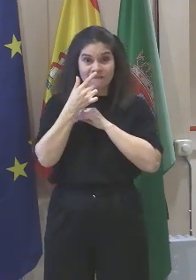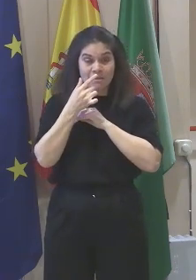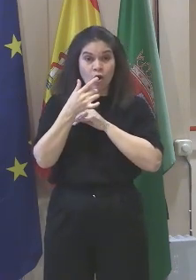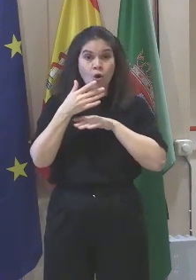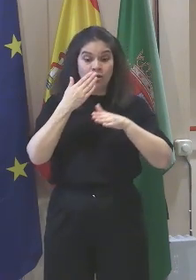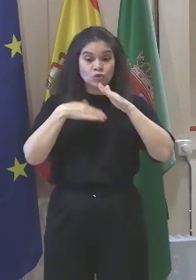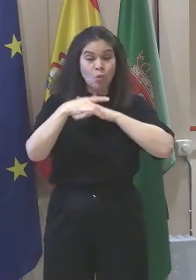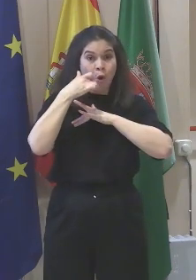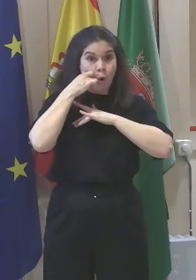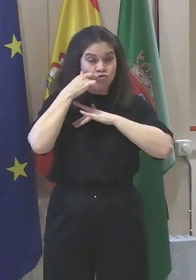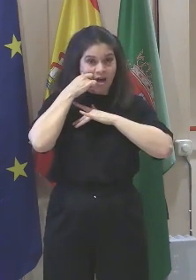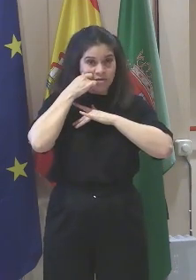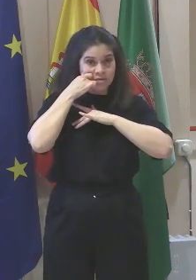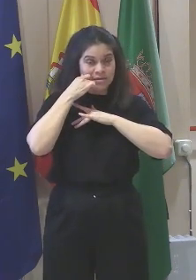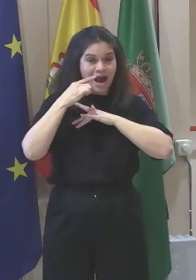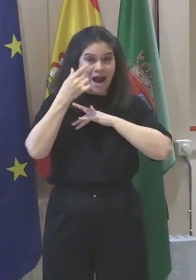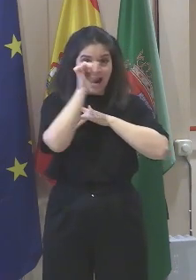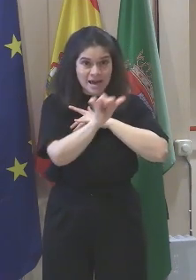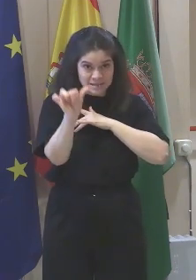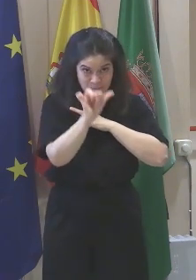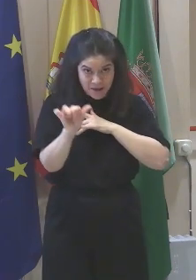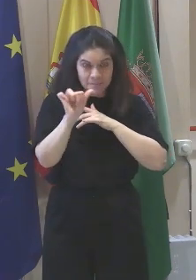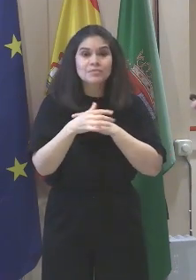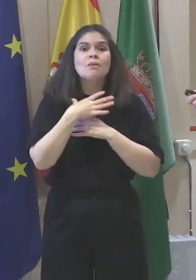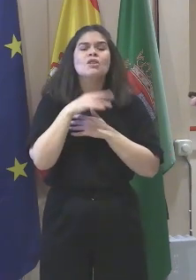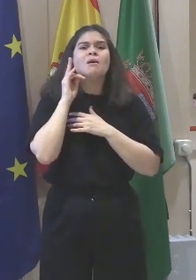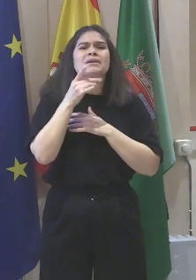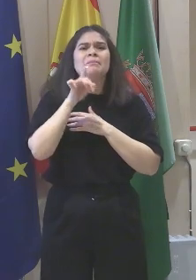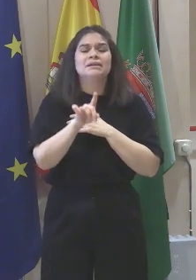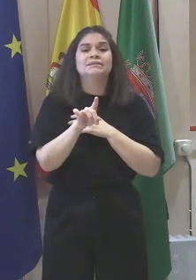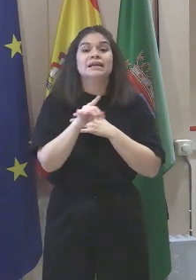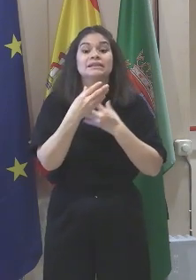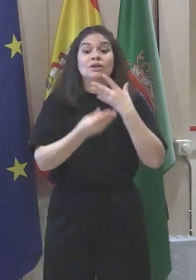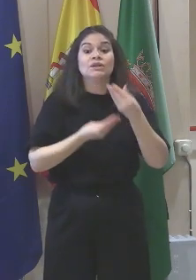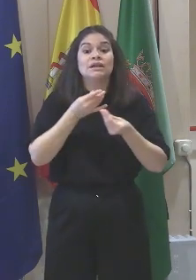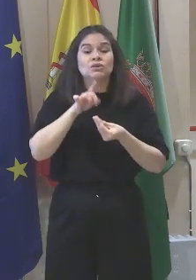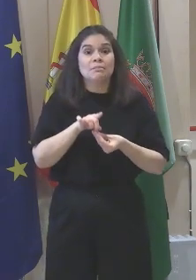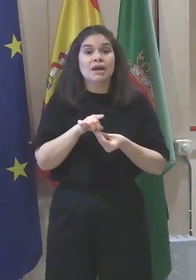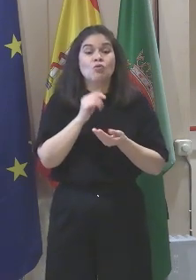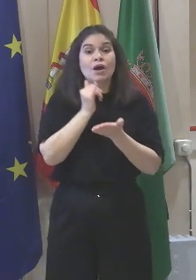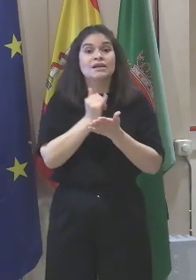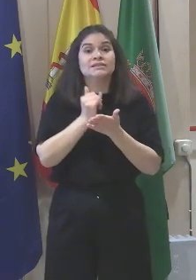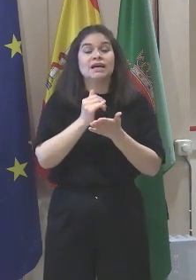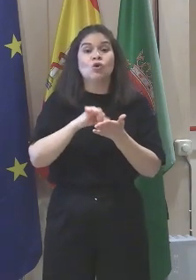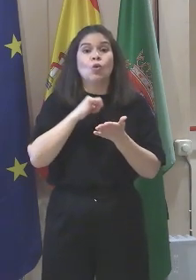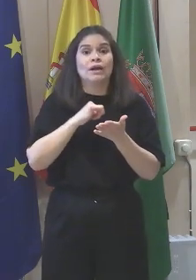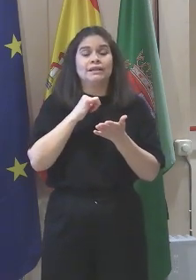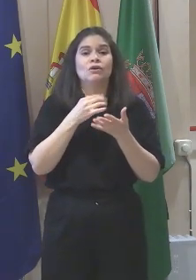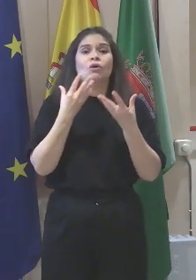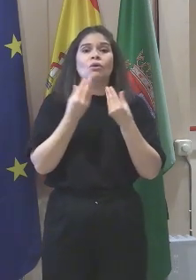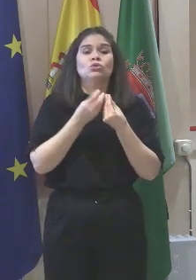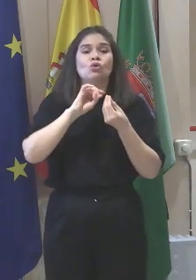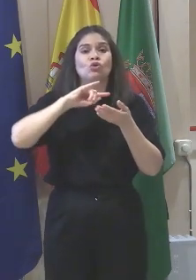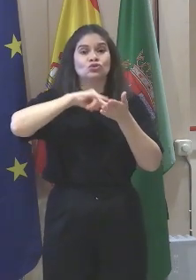subcutáneo semanal. Podemos ver que se está utilizando también en un ensayo clínico junto a sistemas de